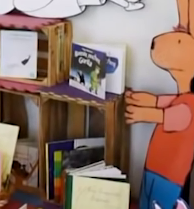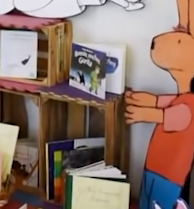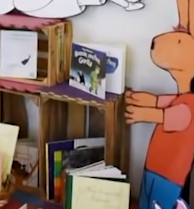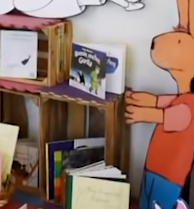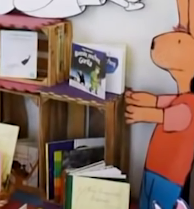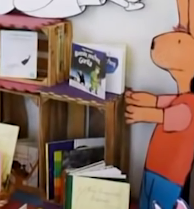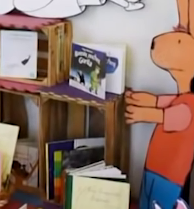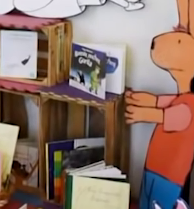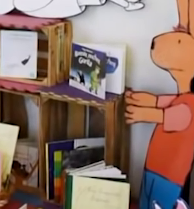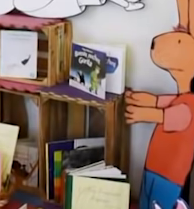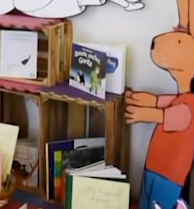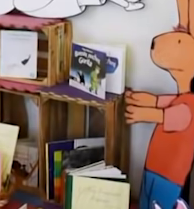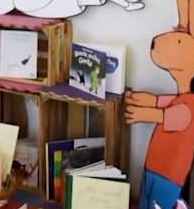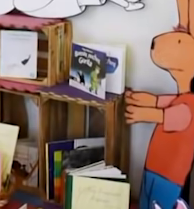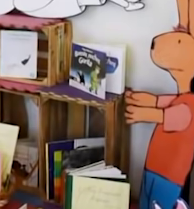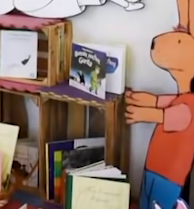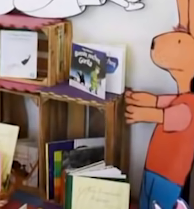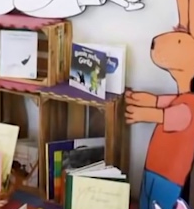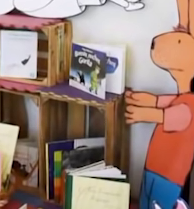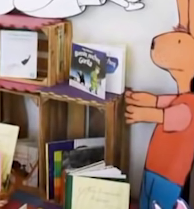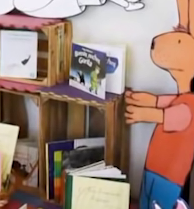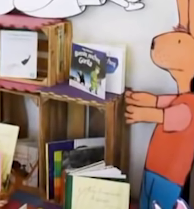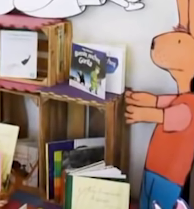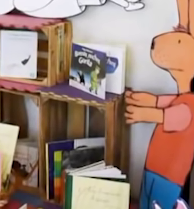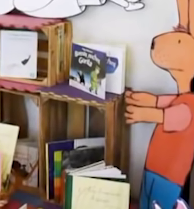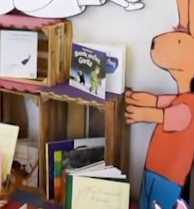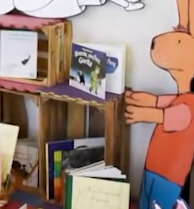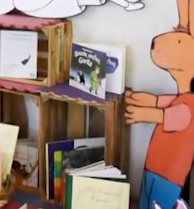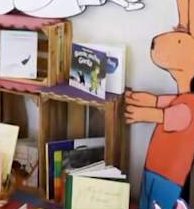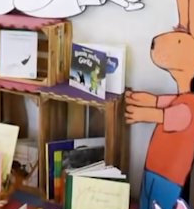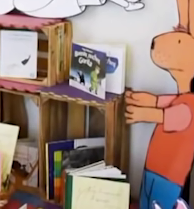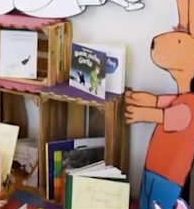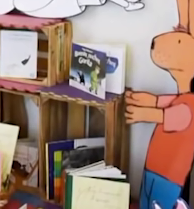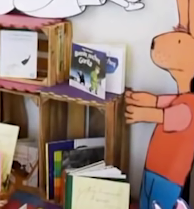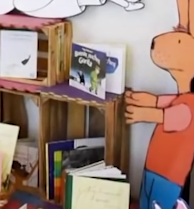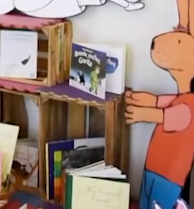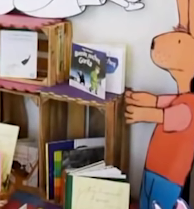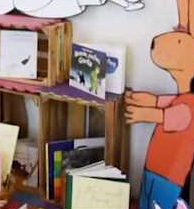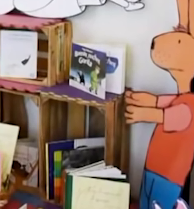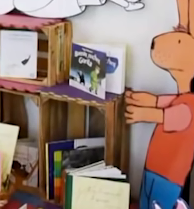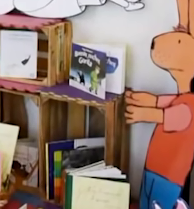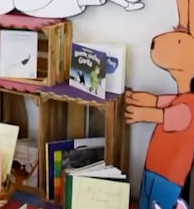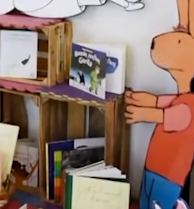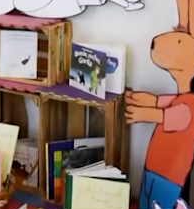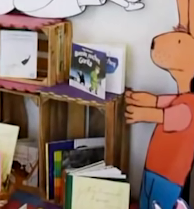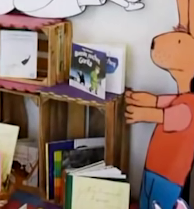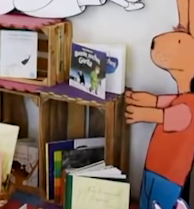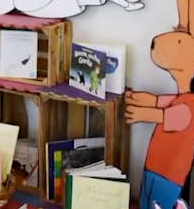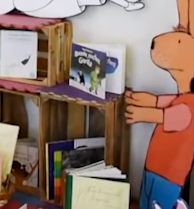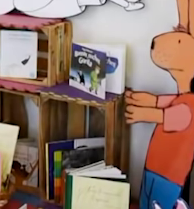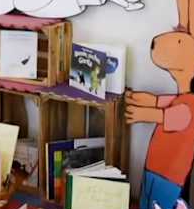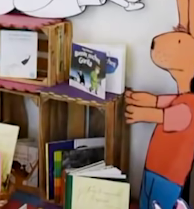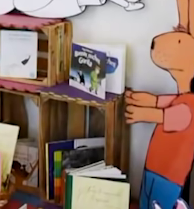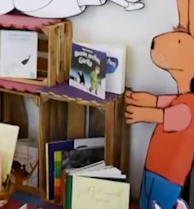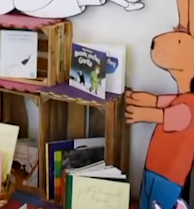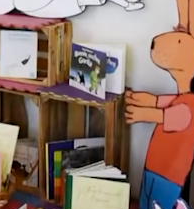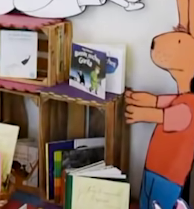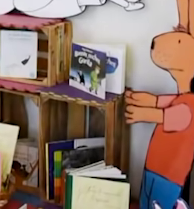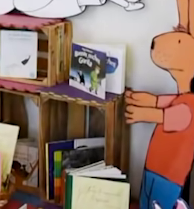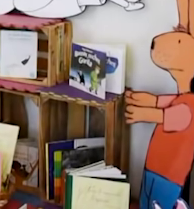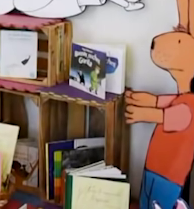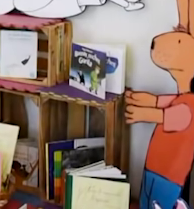Una, dos, a toda velocidad, ¿eh? A toda velocidad. Una,